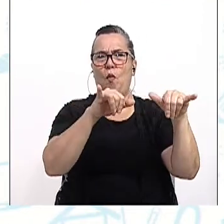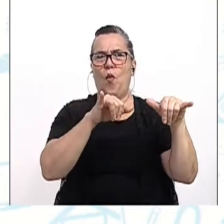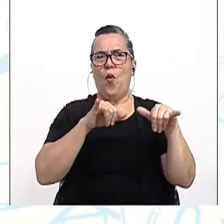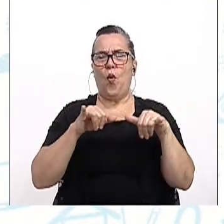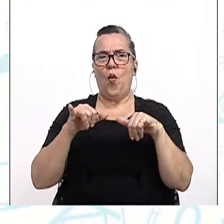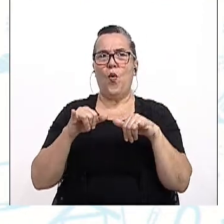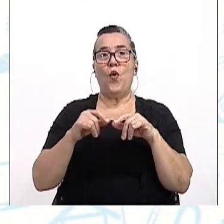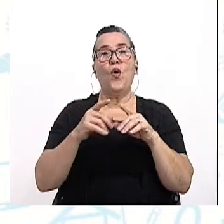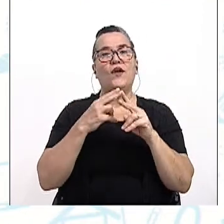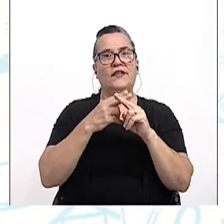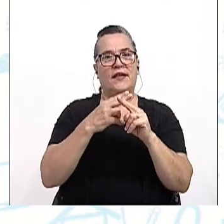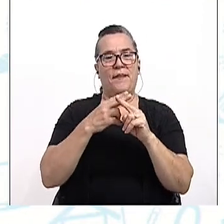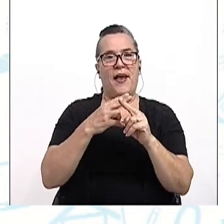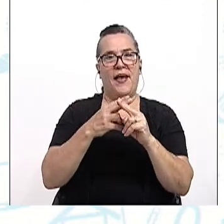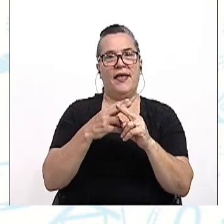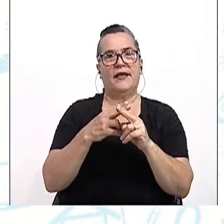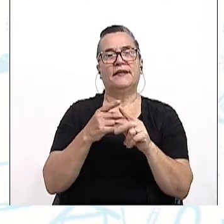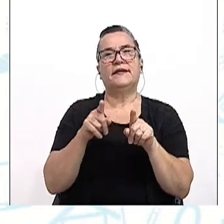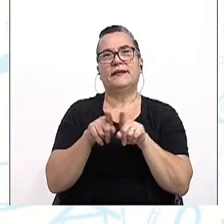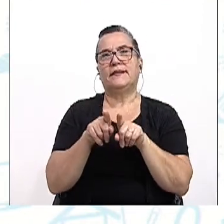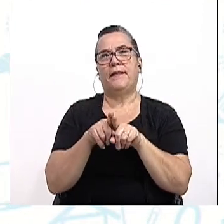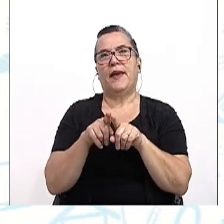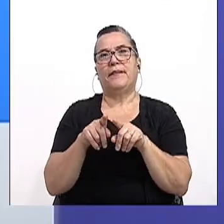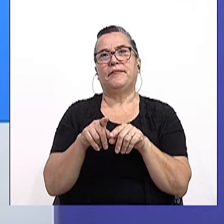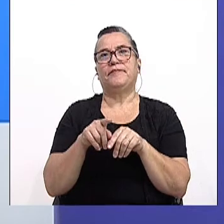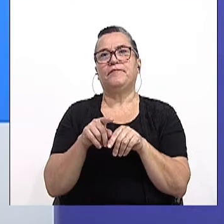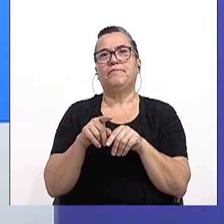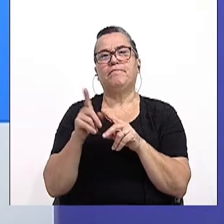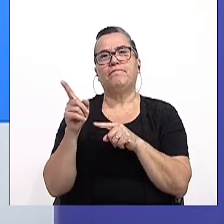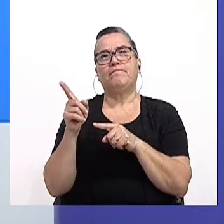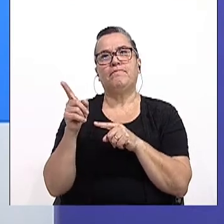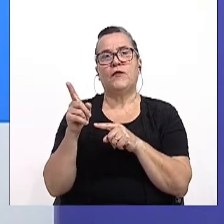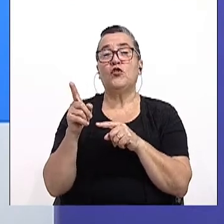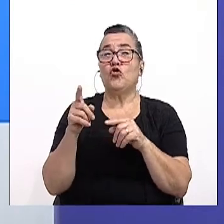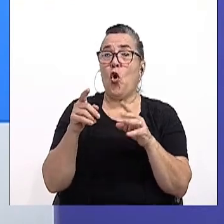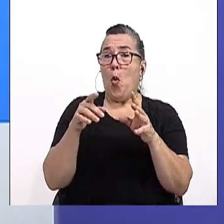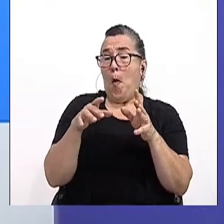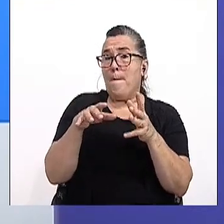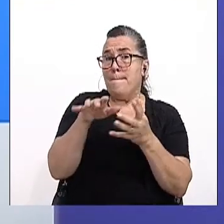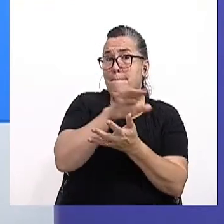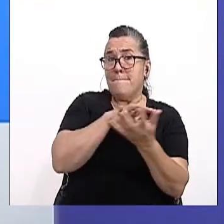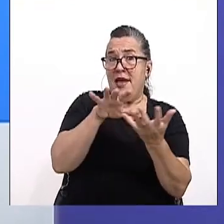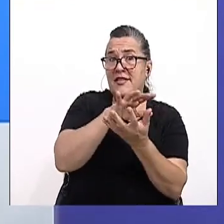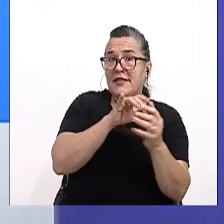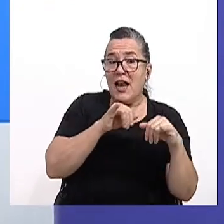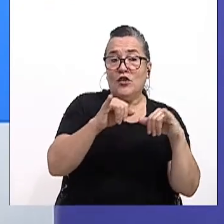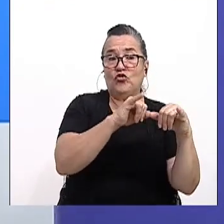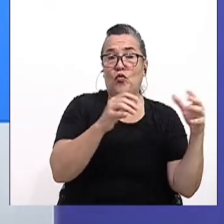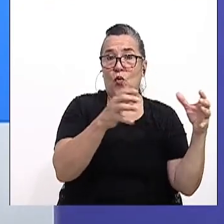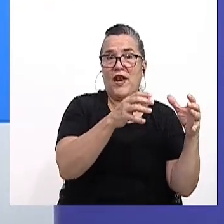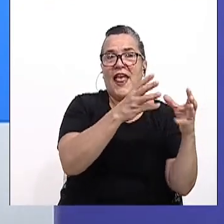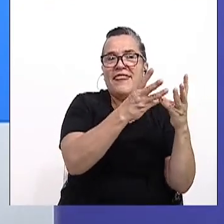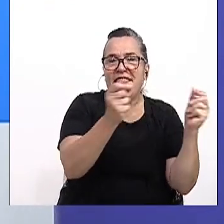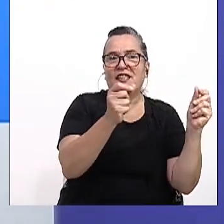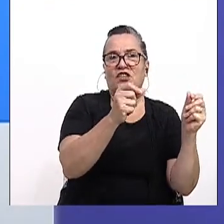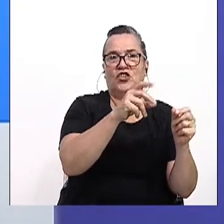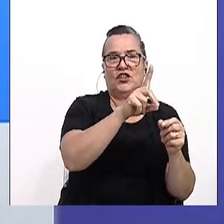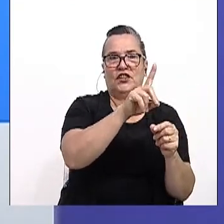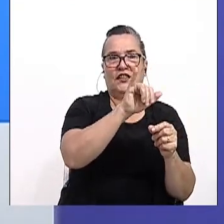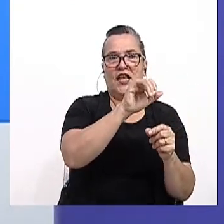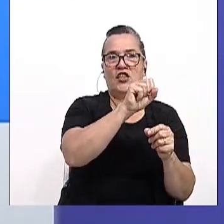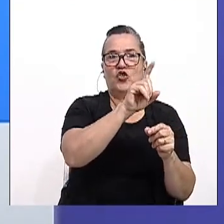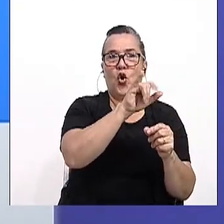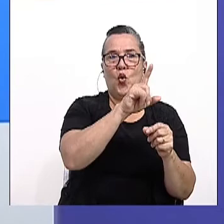llamadas disoluciones. Y para ilustrar un poquito acerca de las disoluciones, bueno, acá